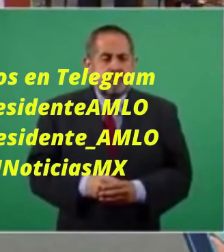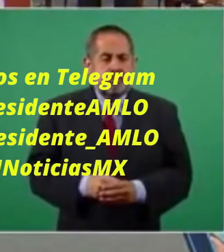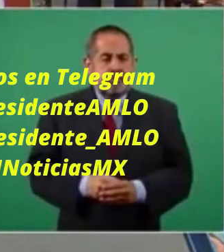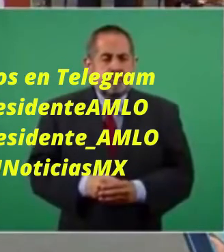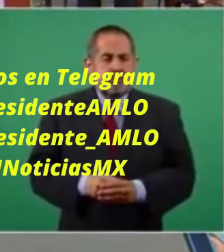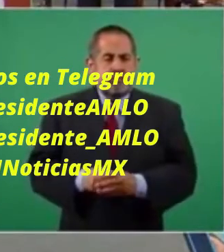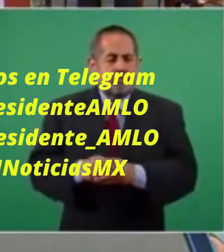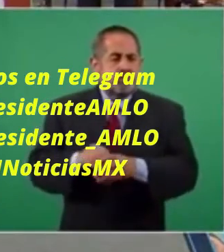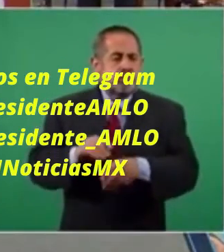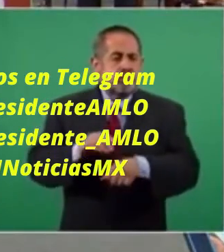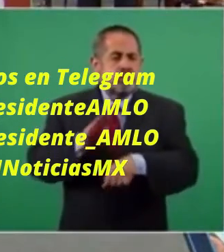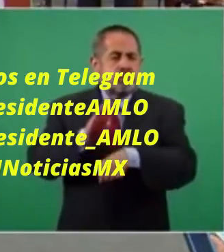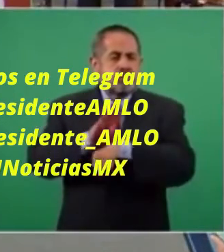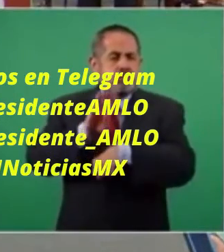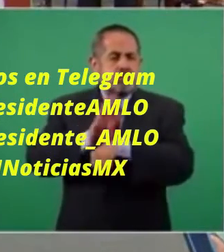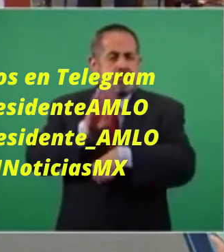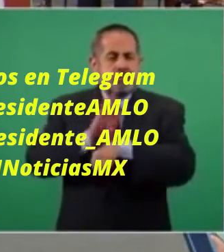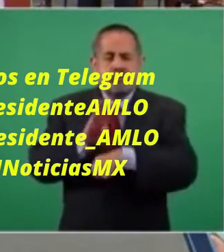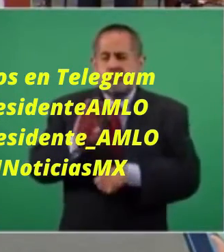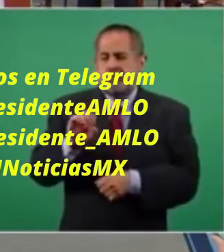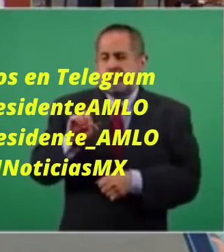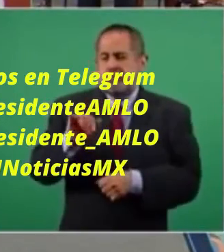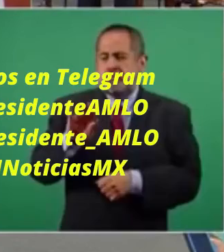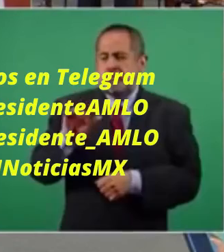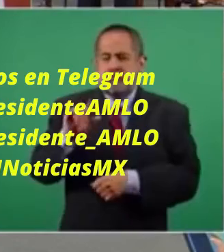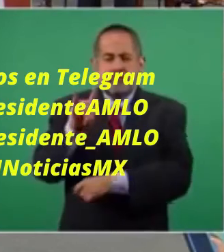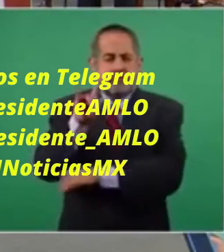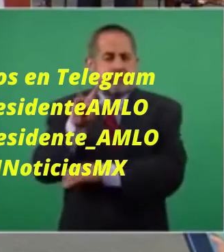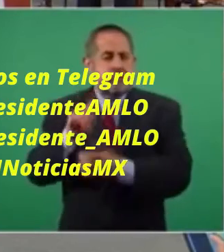Bolivia, 10,000.